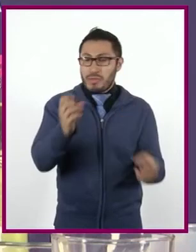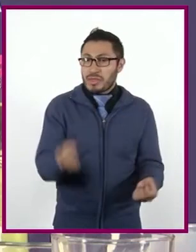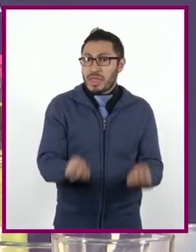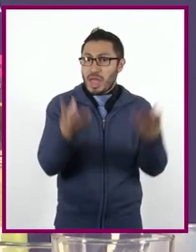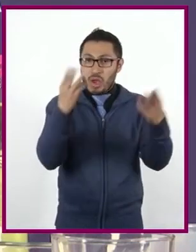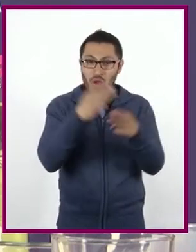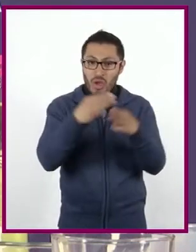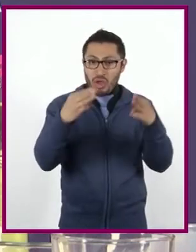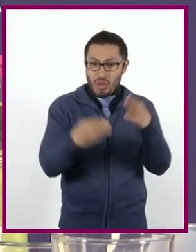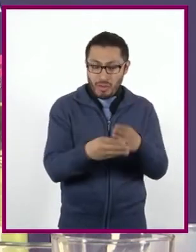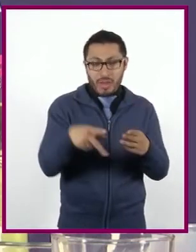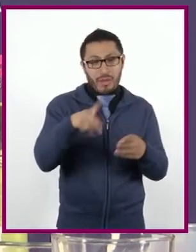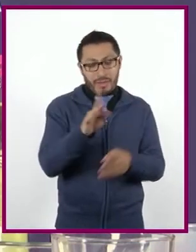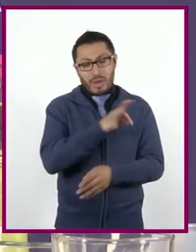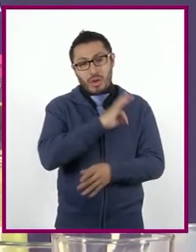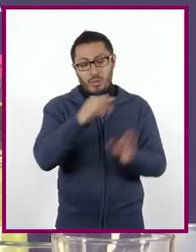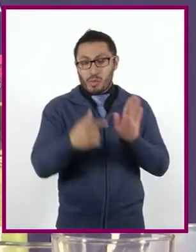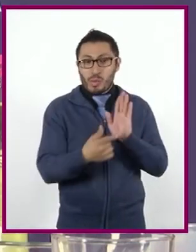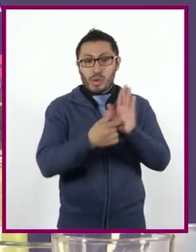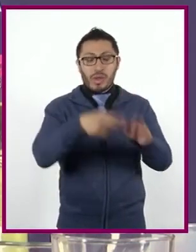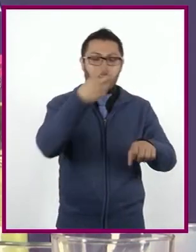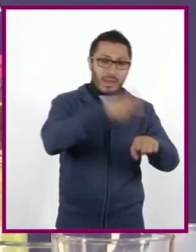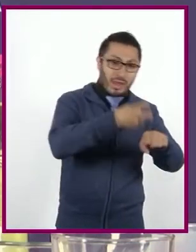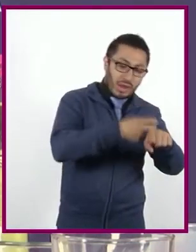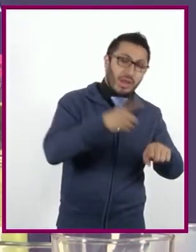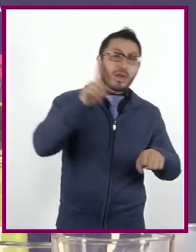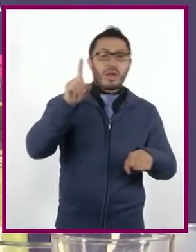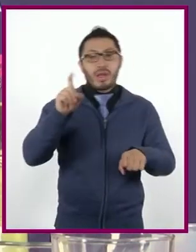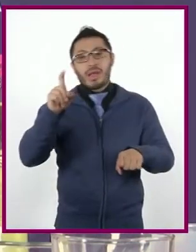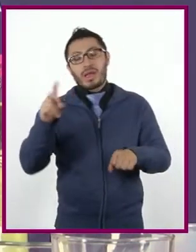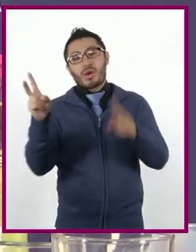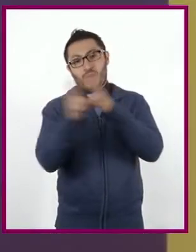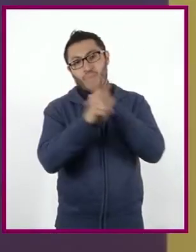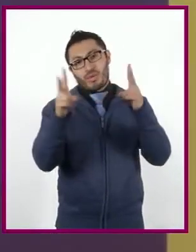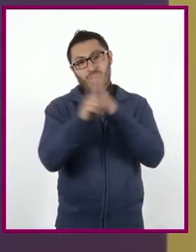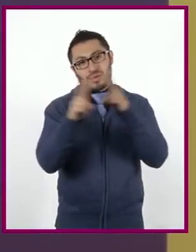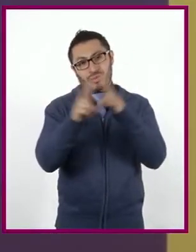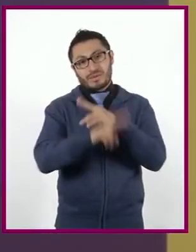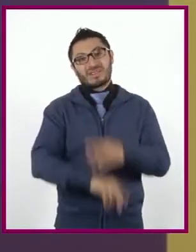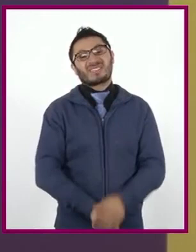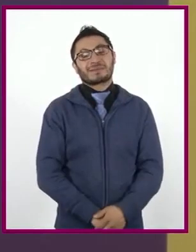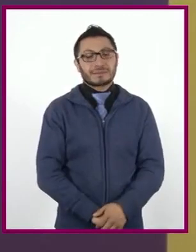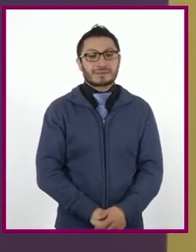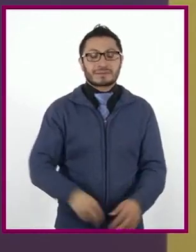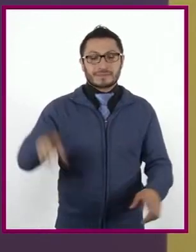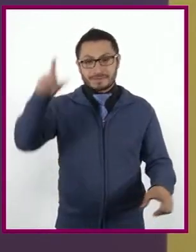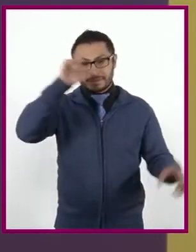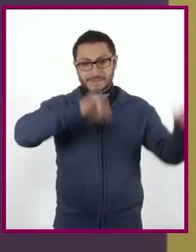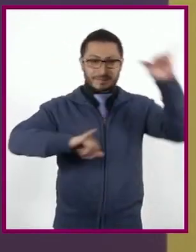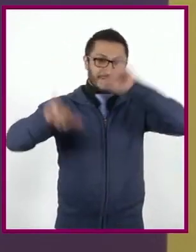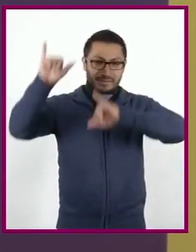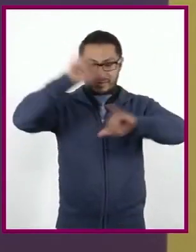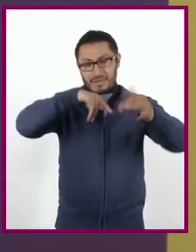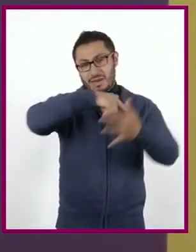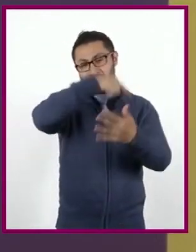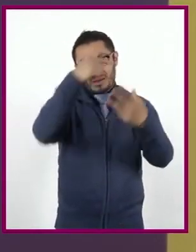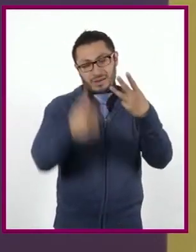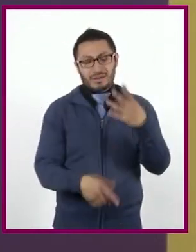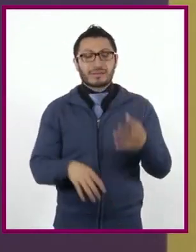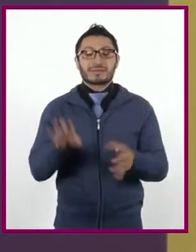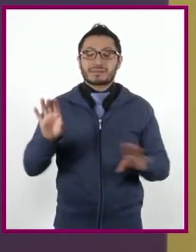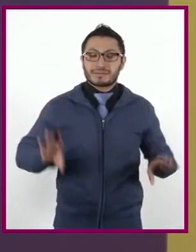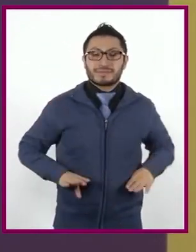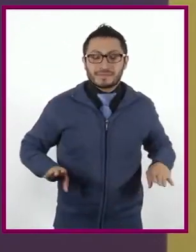y que se pueden presentar en sólidos, líquidos y gases. Para experimentar con estas propiedades,